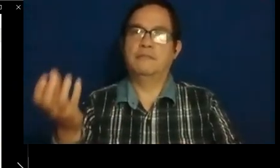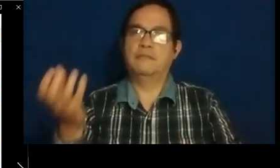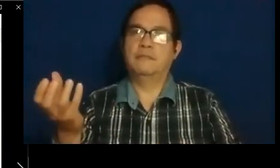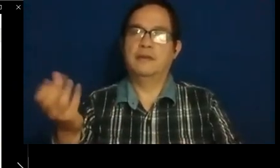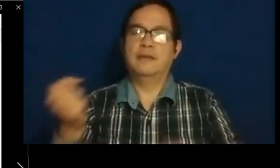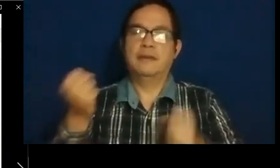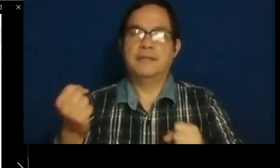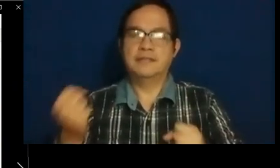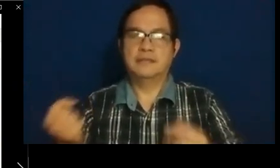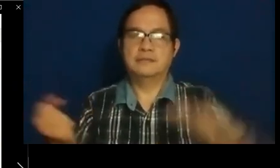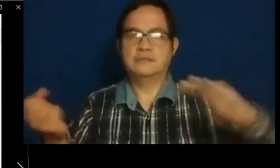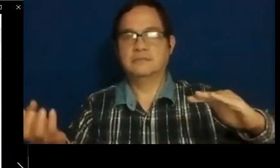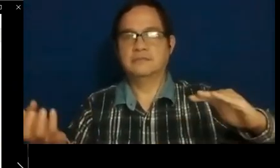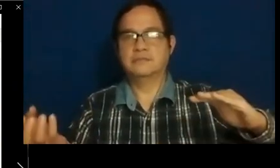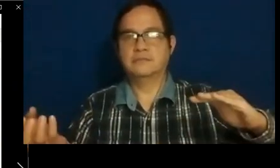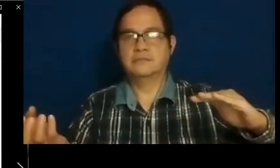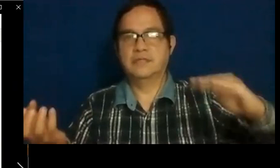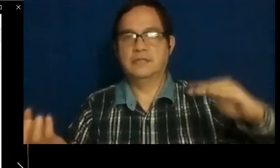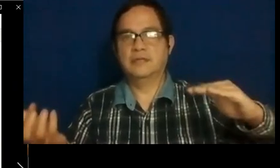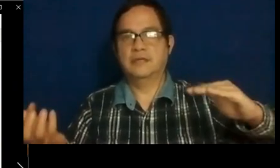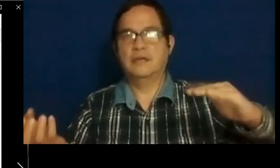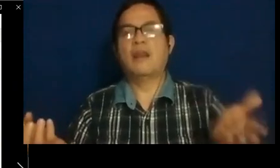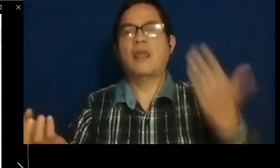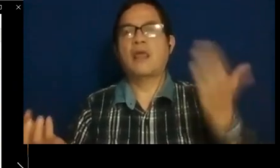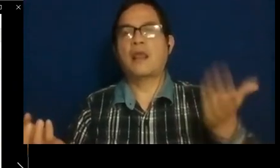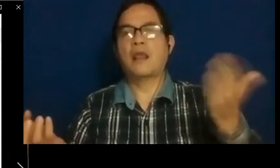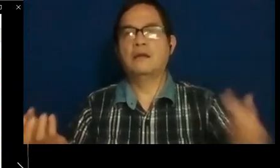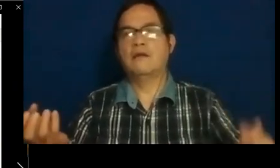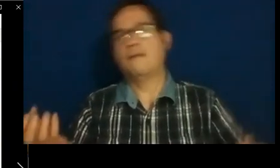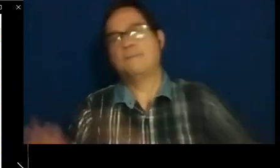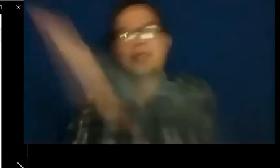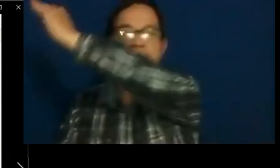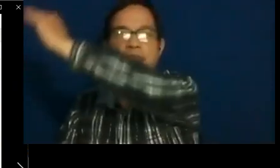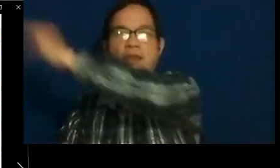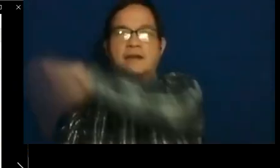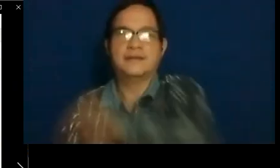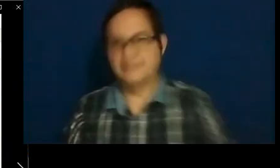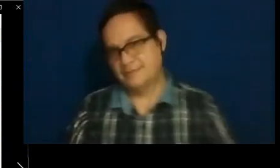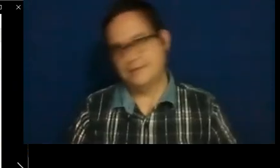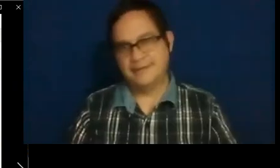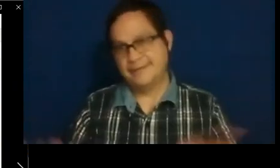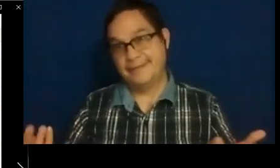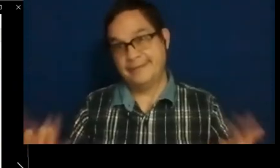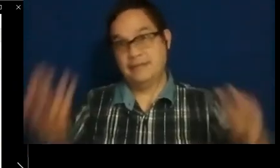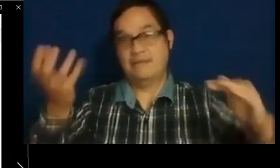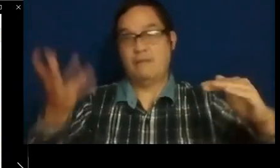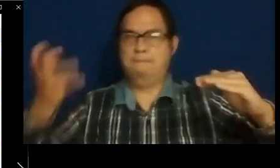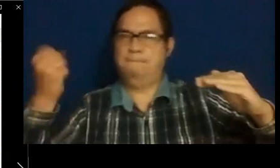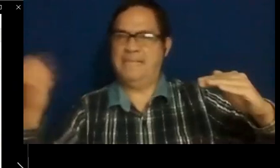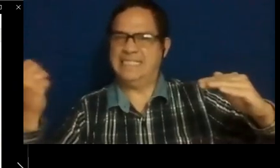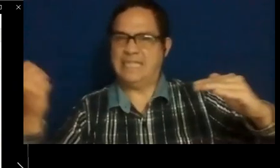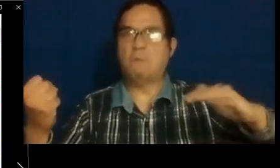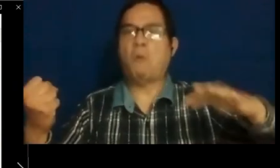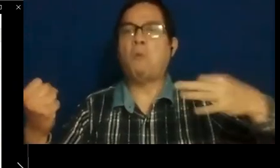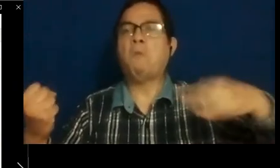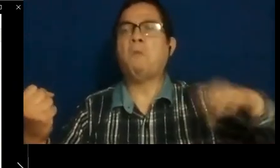la posición 2 y el otro carro está muy liviano, pues claramente se lo va a llevar rapidísimo. Entonces es posible que estos tiempos vayan a